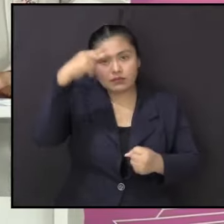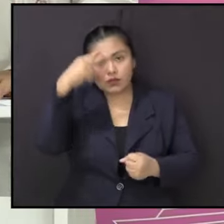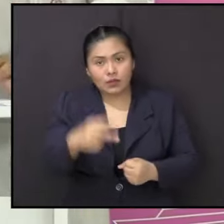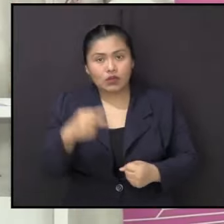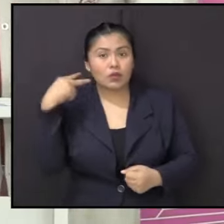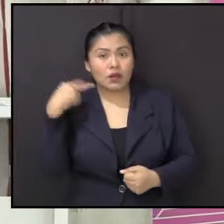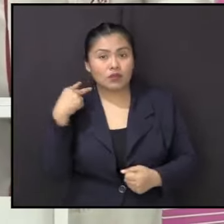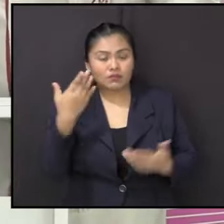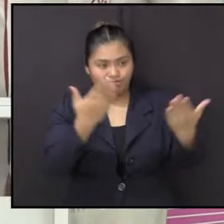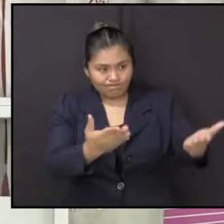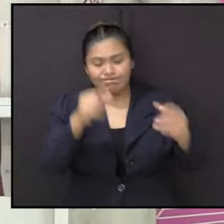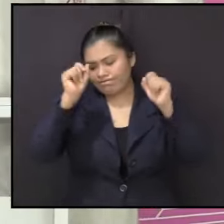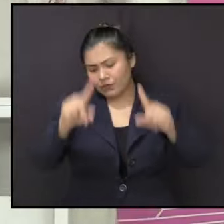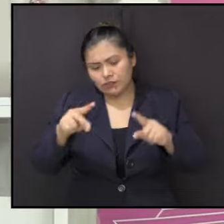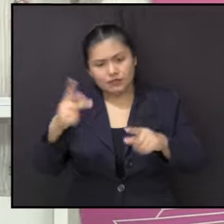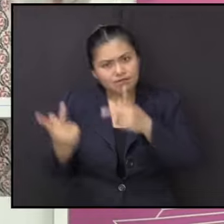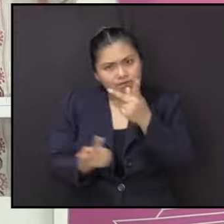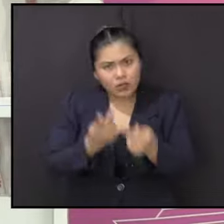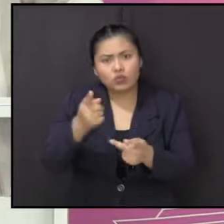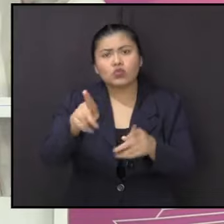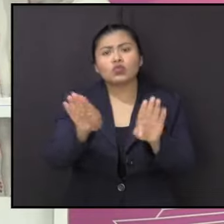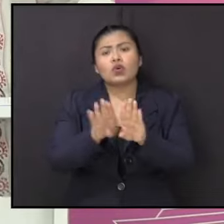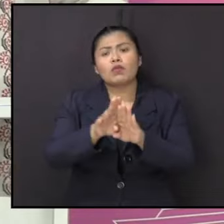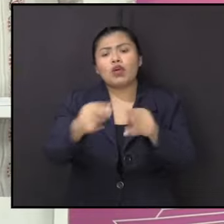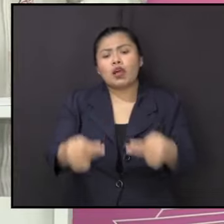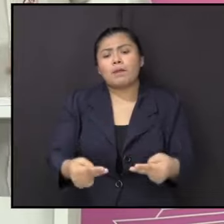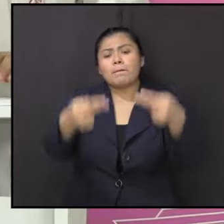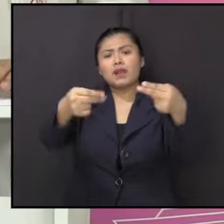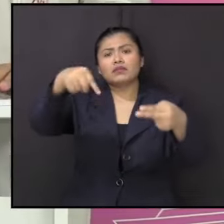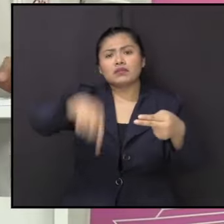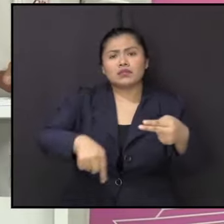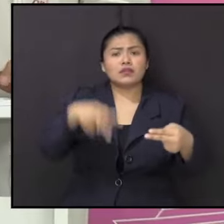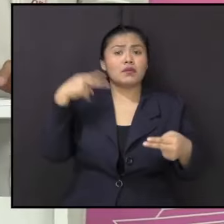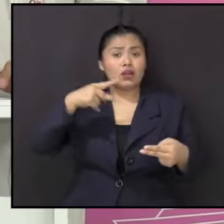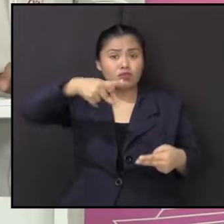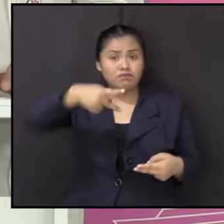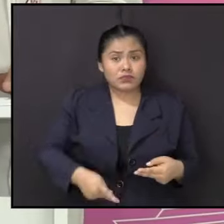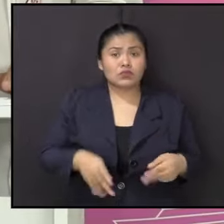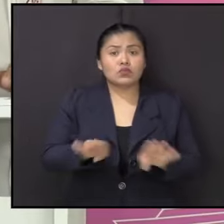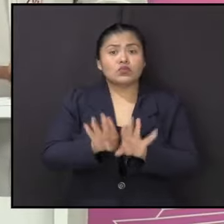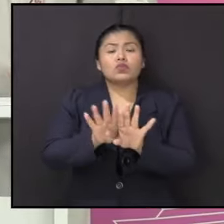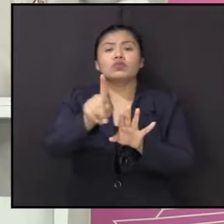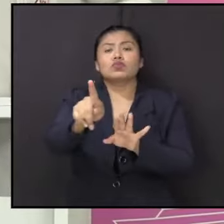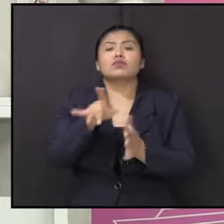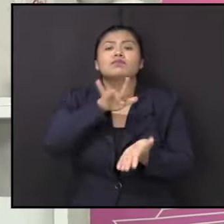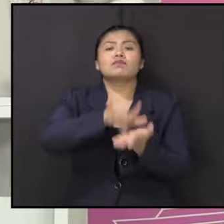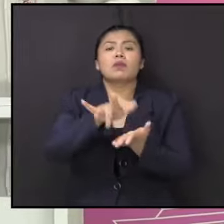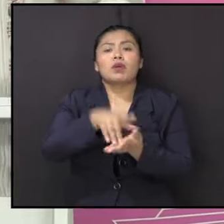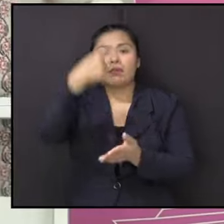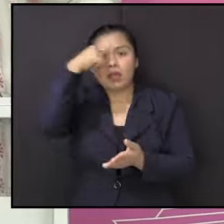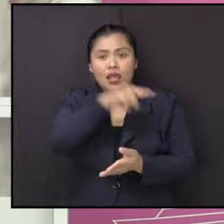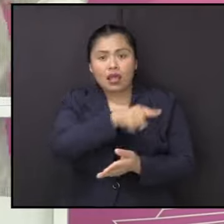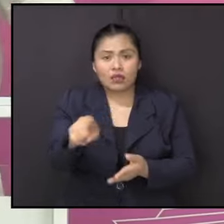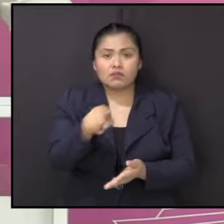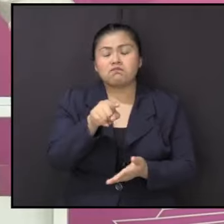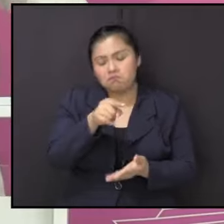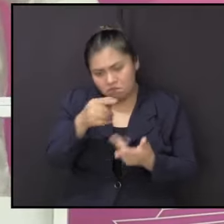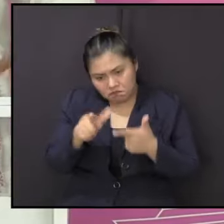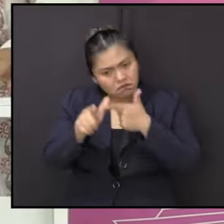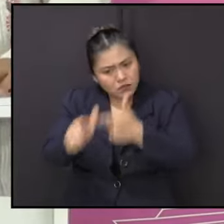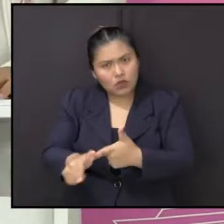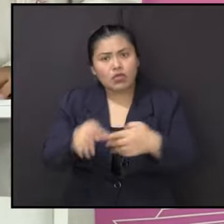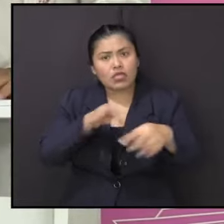misma pregunta, ¿cómo van a respaldar a las empresas veracruzanas y locales para que ellas puedan seguir trabajando después de haber